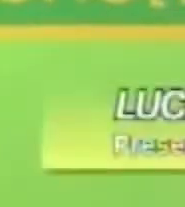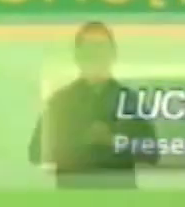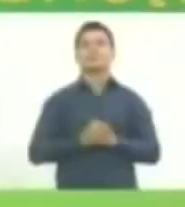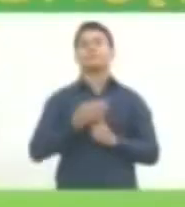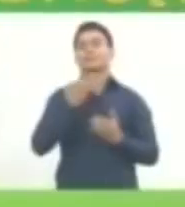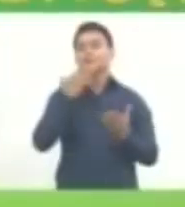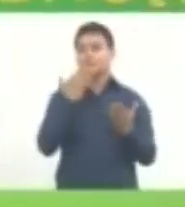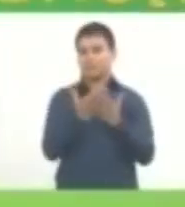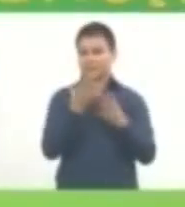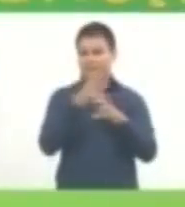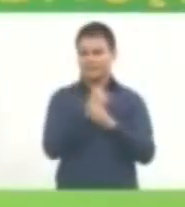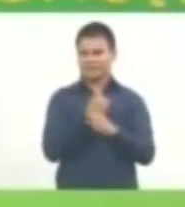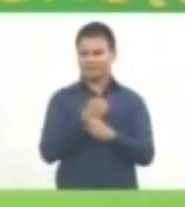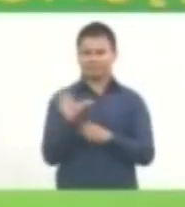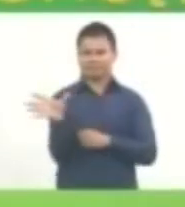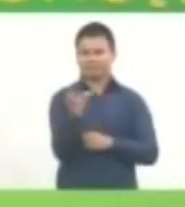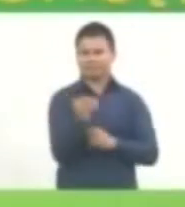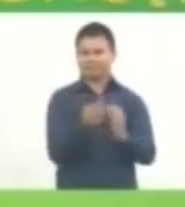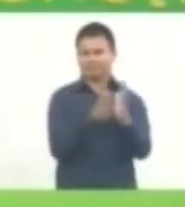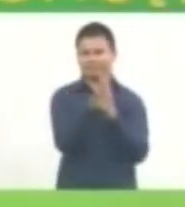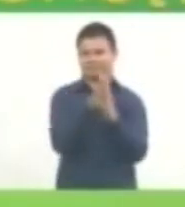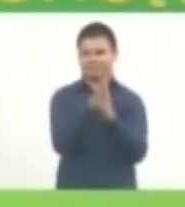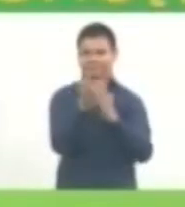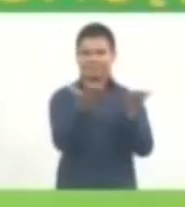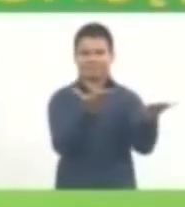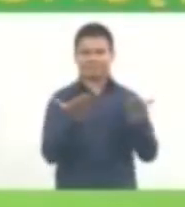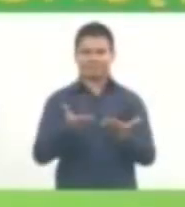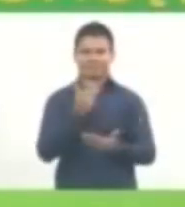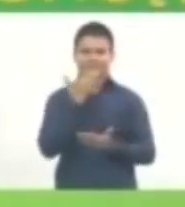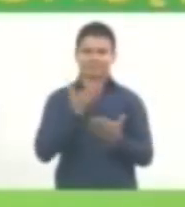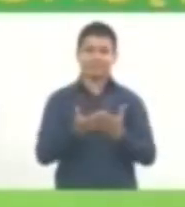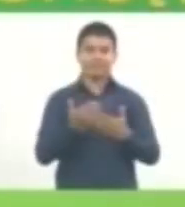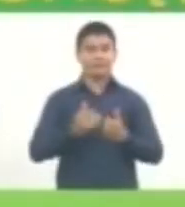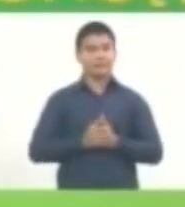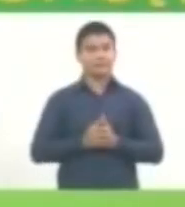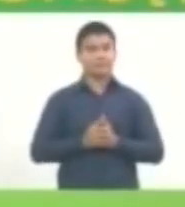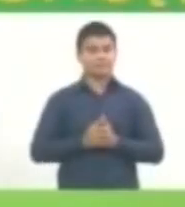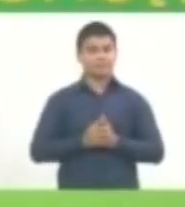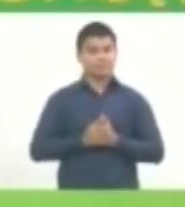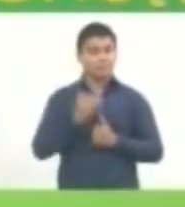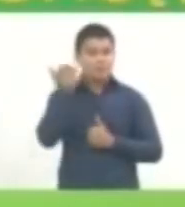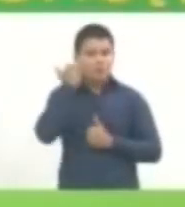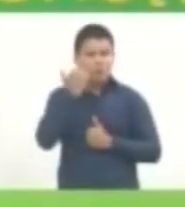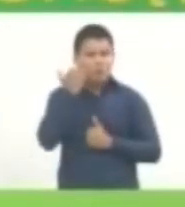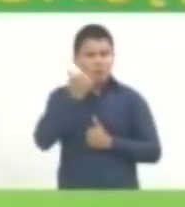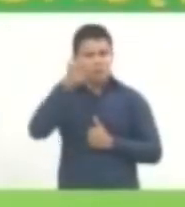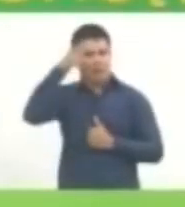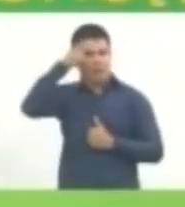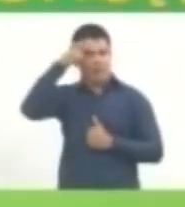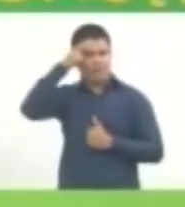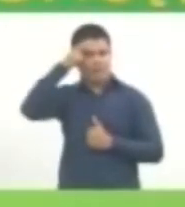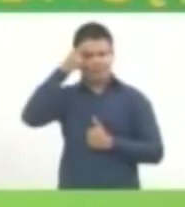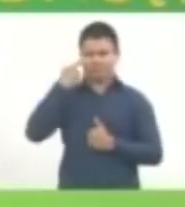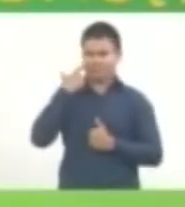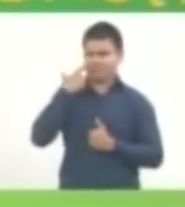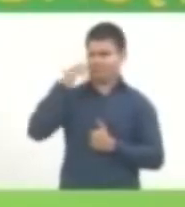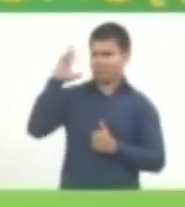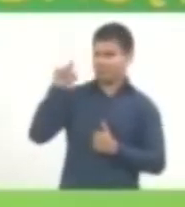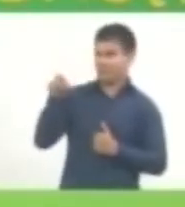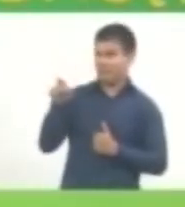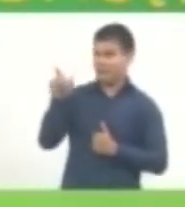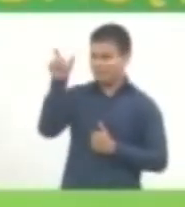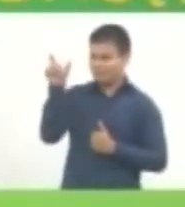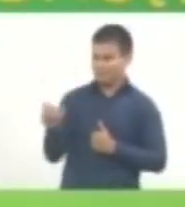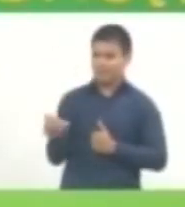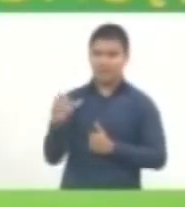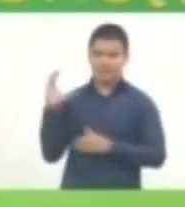Buenas noches a todos nuestros televidentes. La mujer más hermosa de Colombia es Laura González Ospino, quien fue